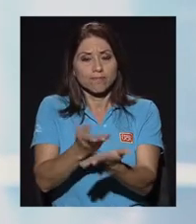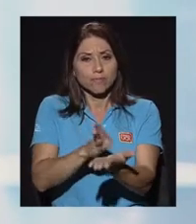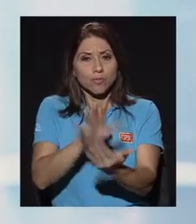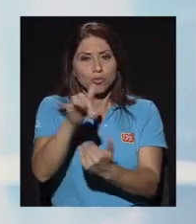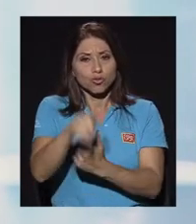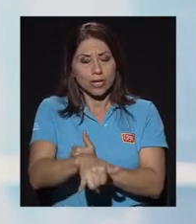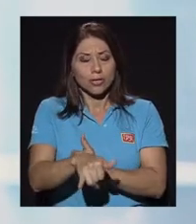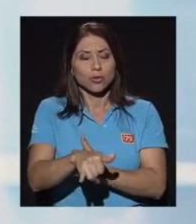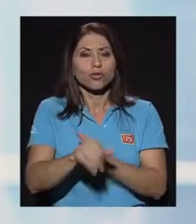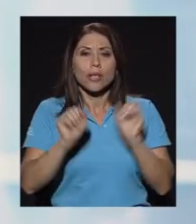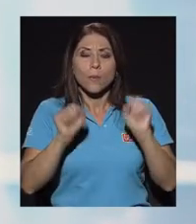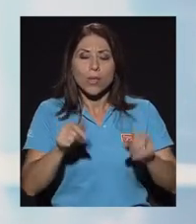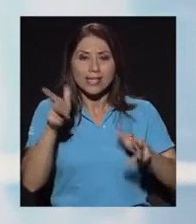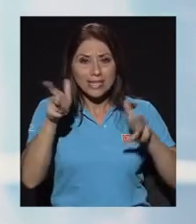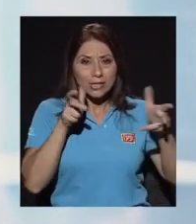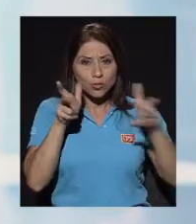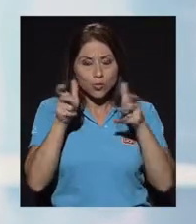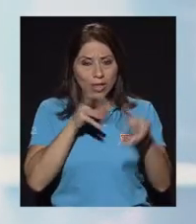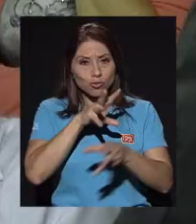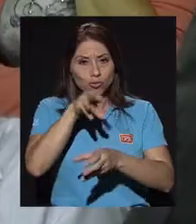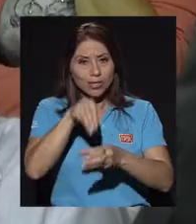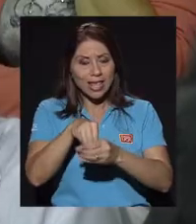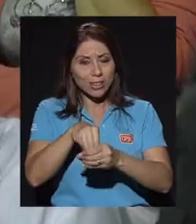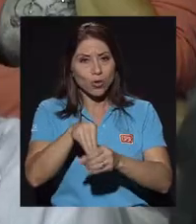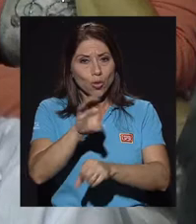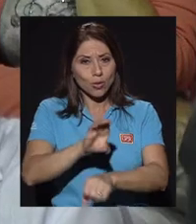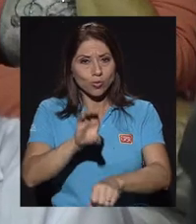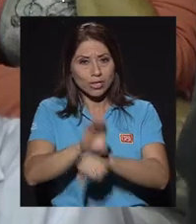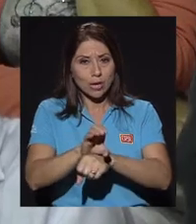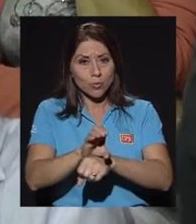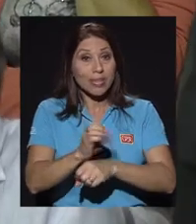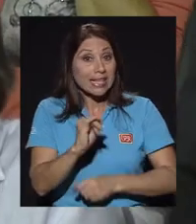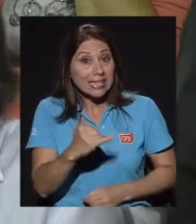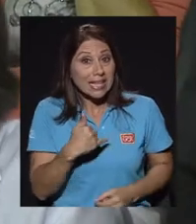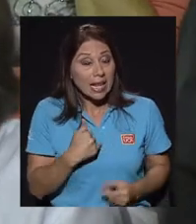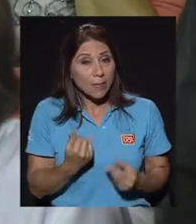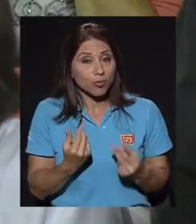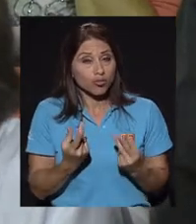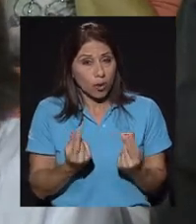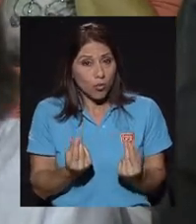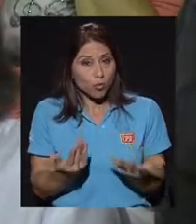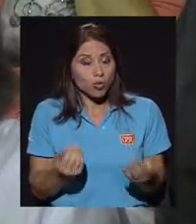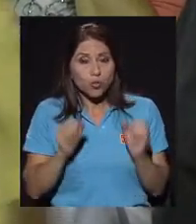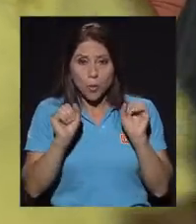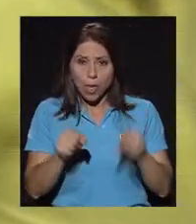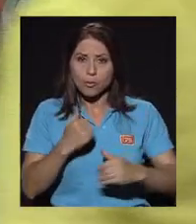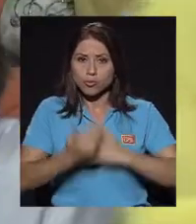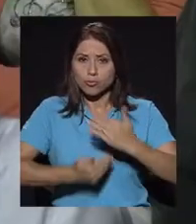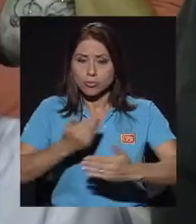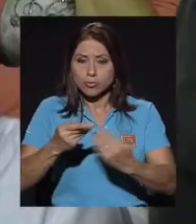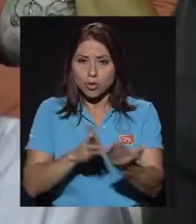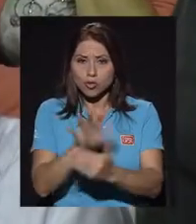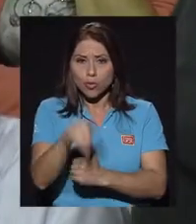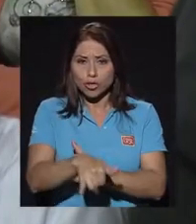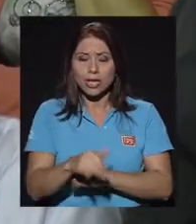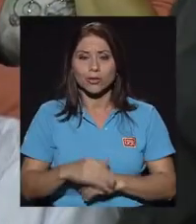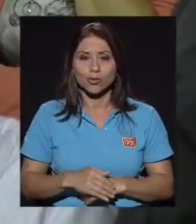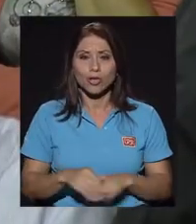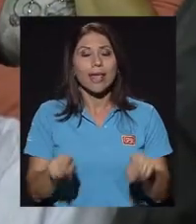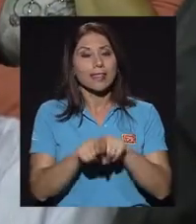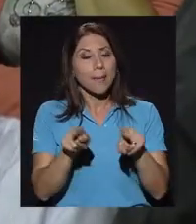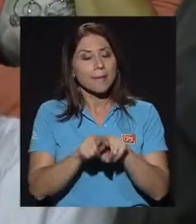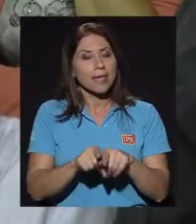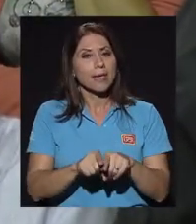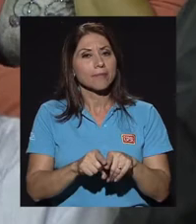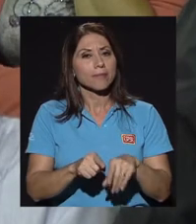escuchados dentro del consejo, y poder, y si tenemos recursos, darles viabilidad a los proyectos.